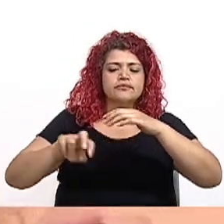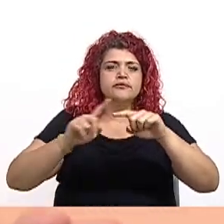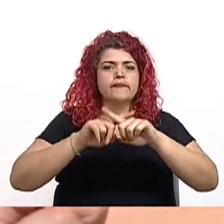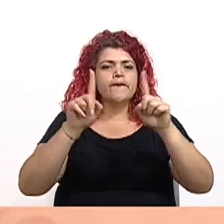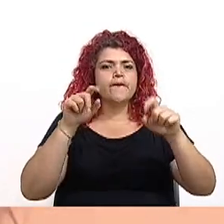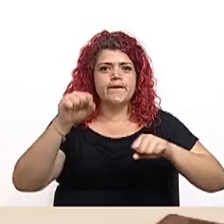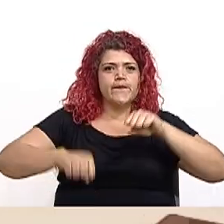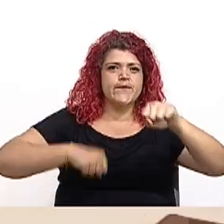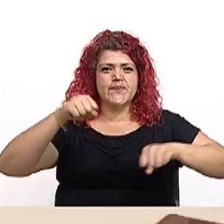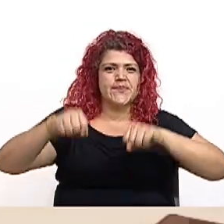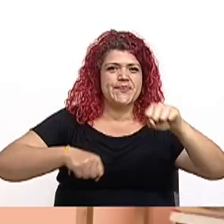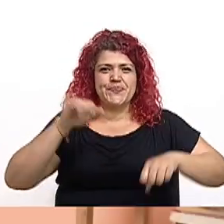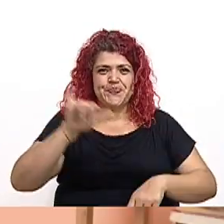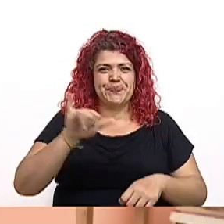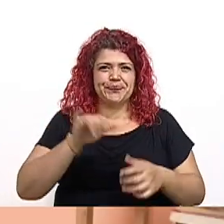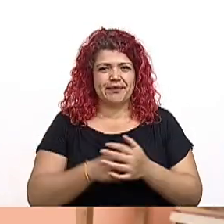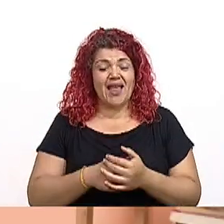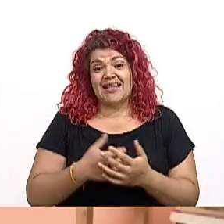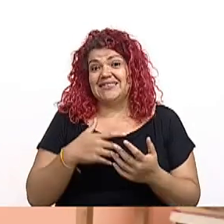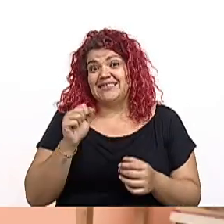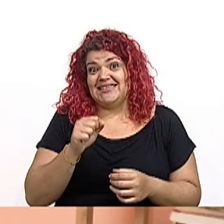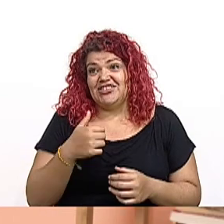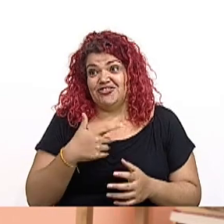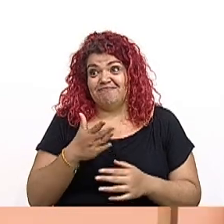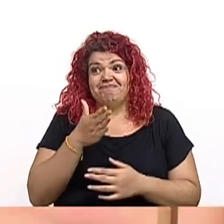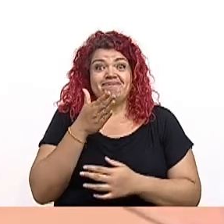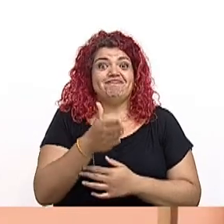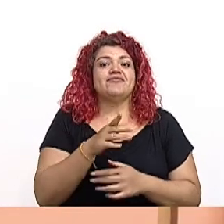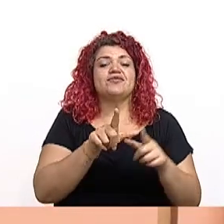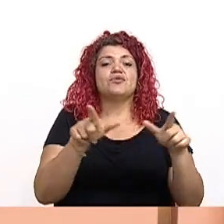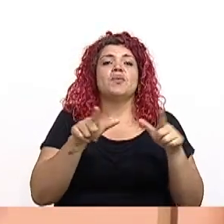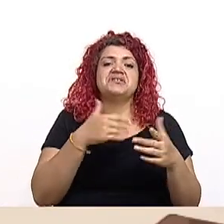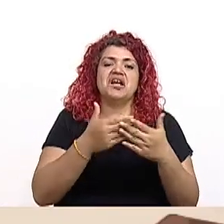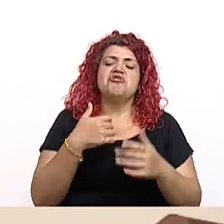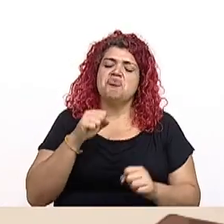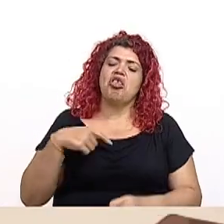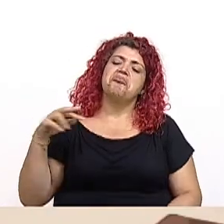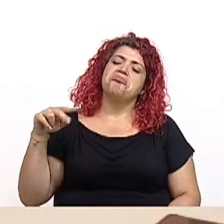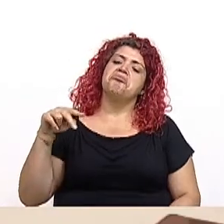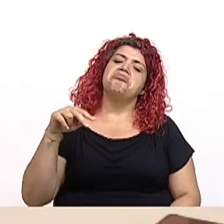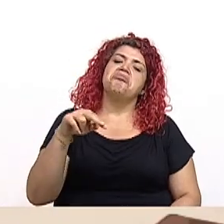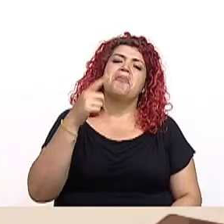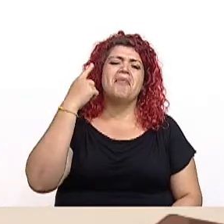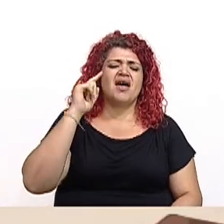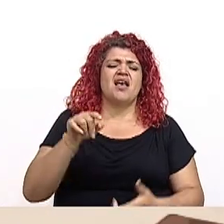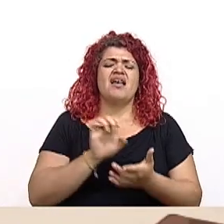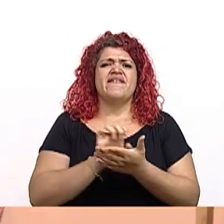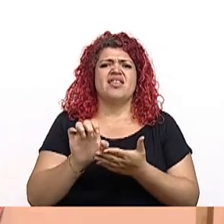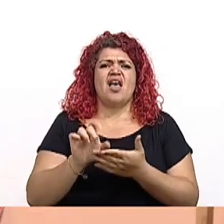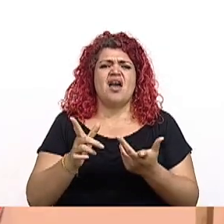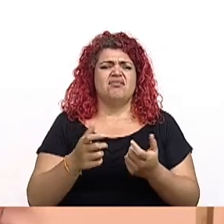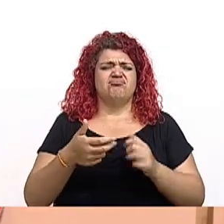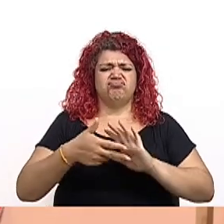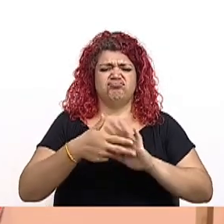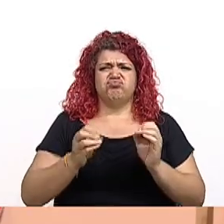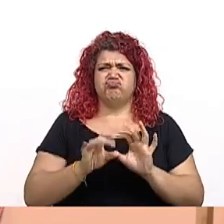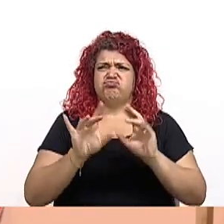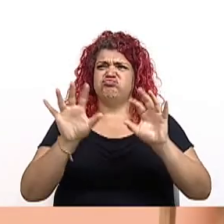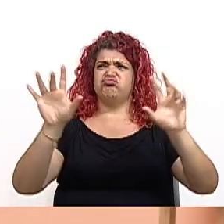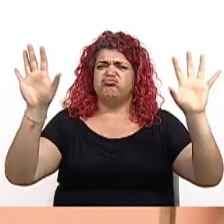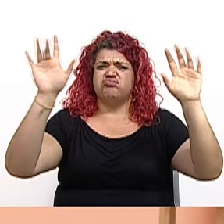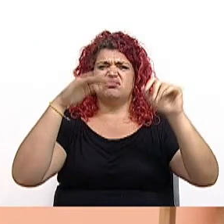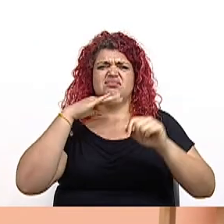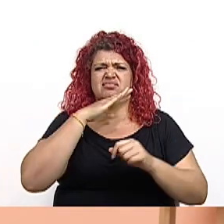bici. Además, si tenemos que ir a un lugar cerca, vamos a pie para evitar producir esos gases que tanto mal nos están